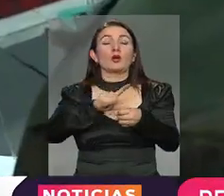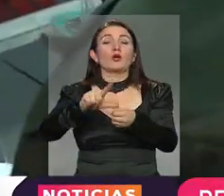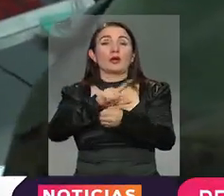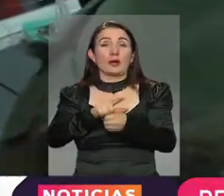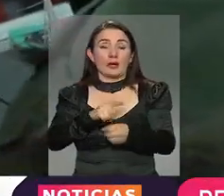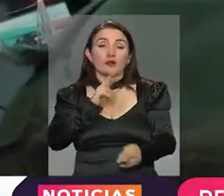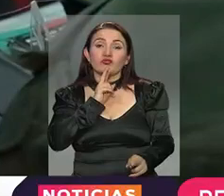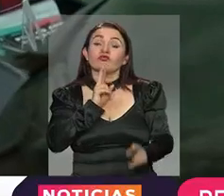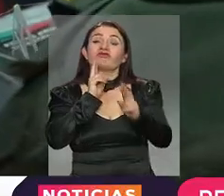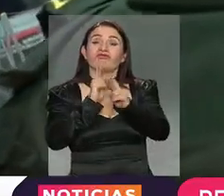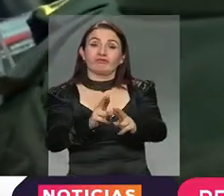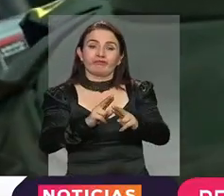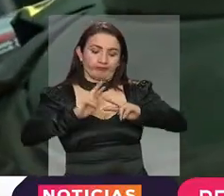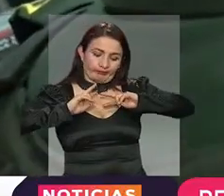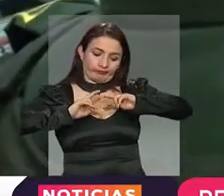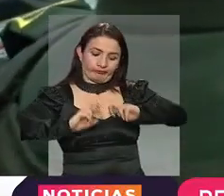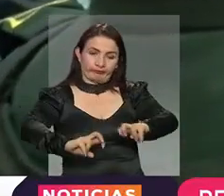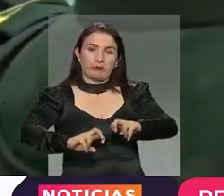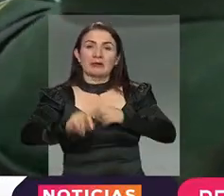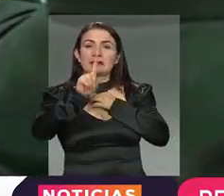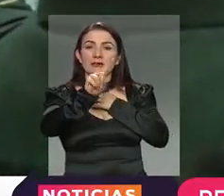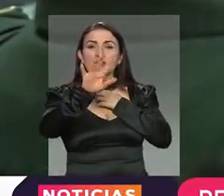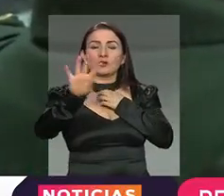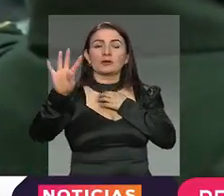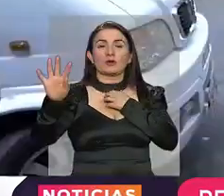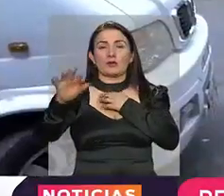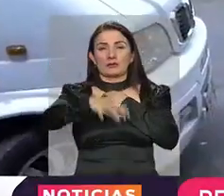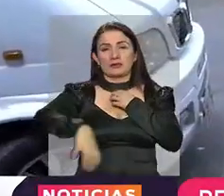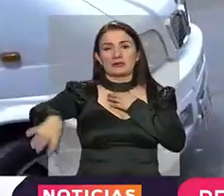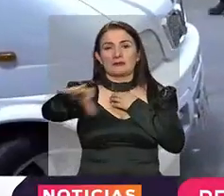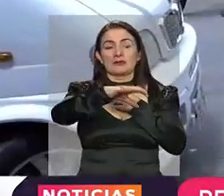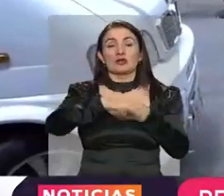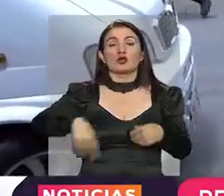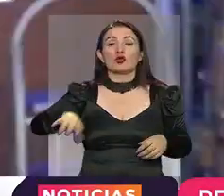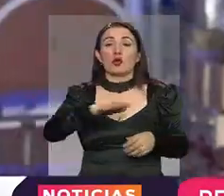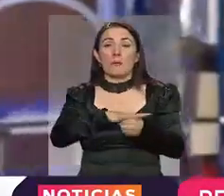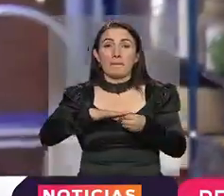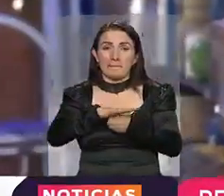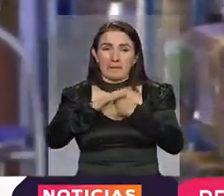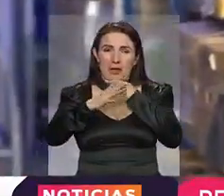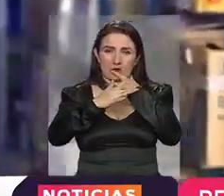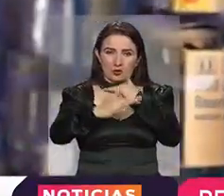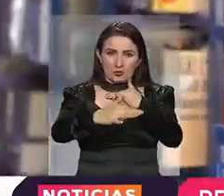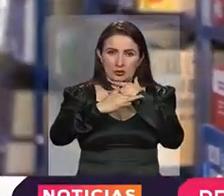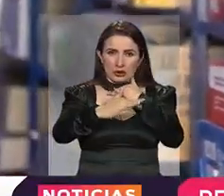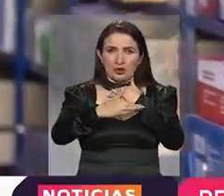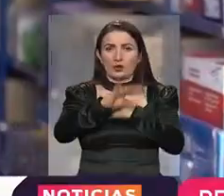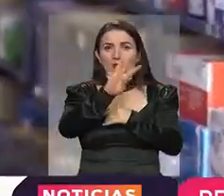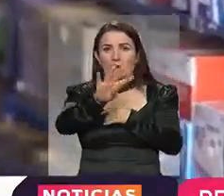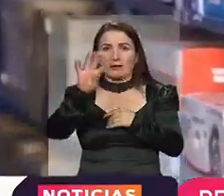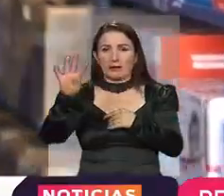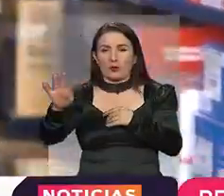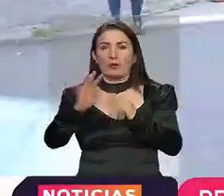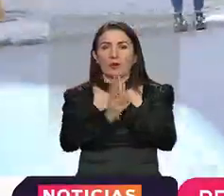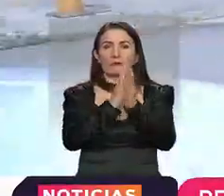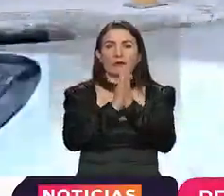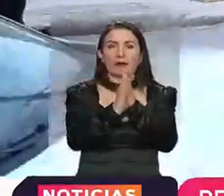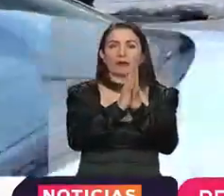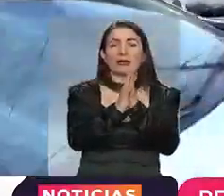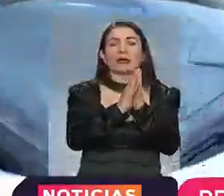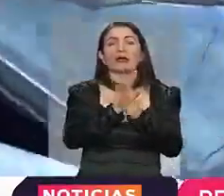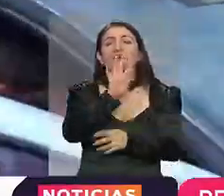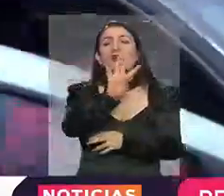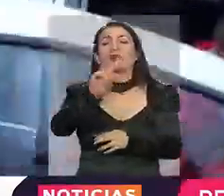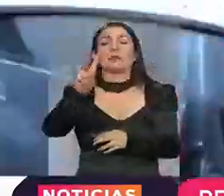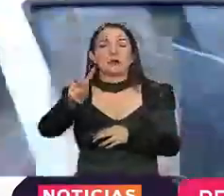dando como resultado la inspección a 154 establecimientos. Barrios Unidos con 44 visitas y Los Mártires con 42